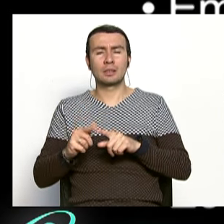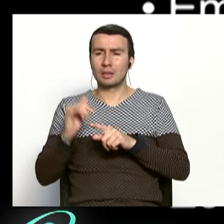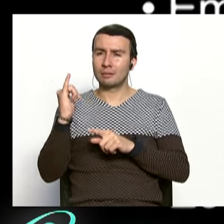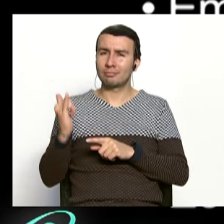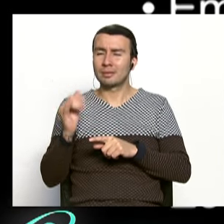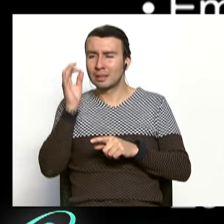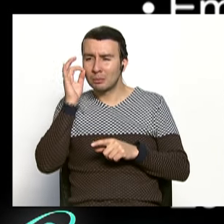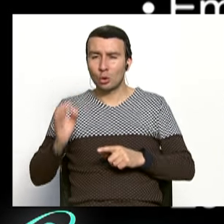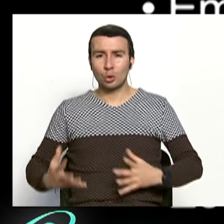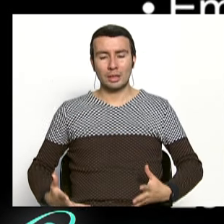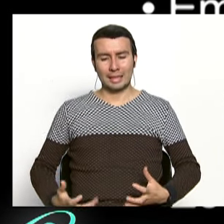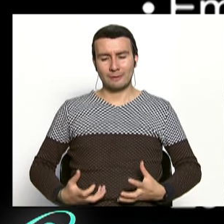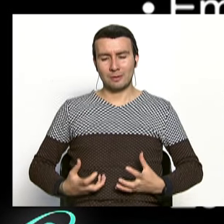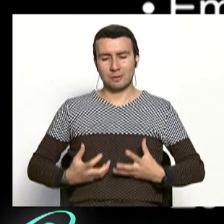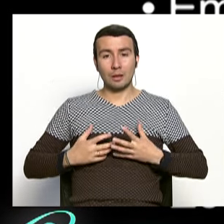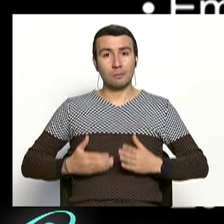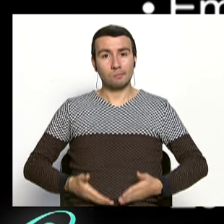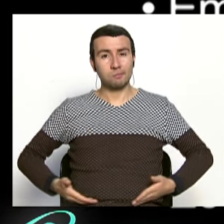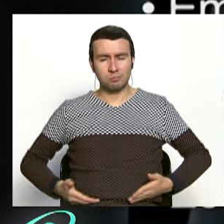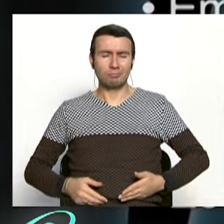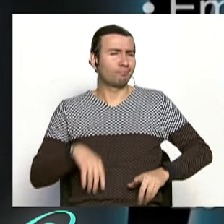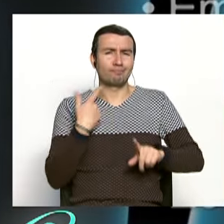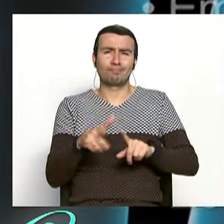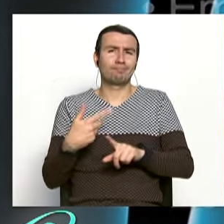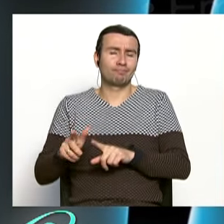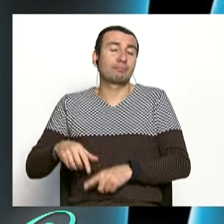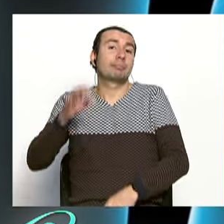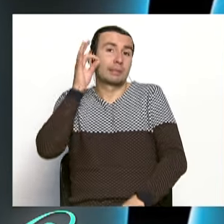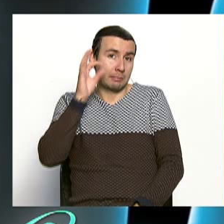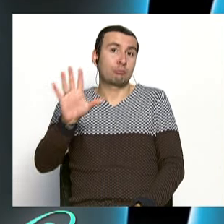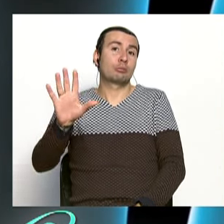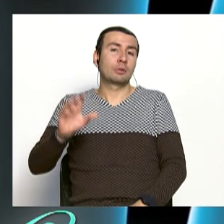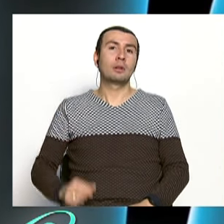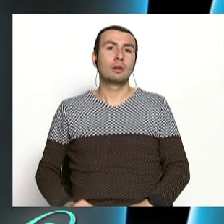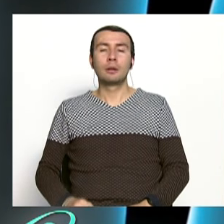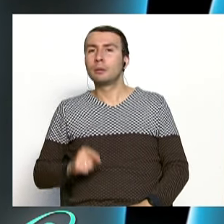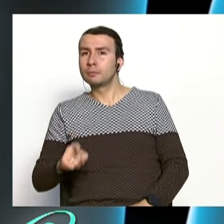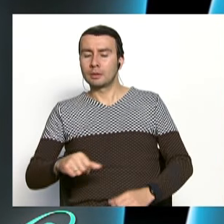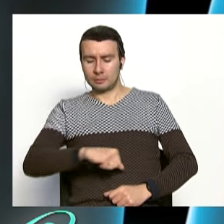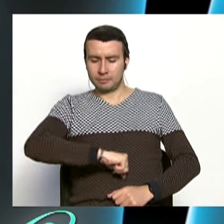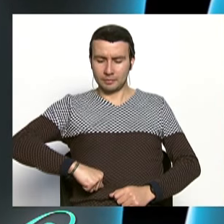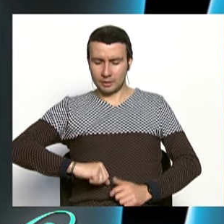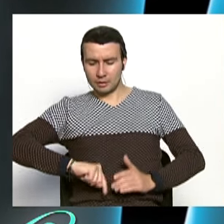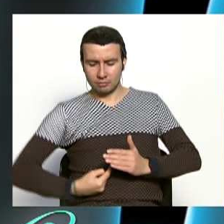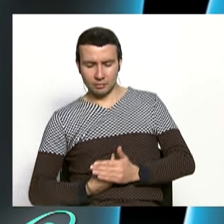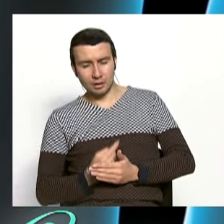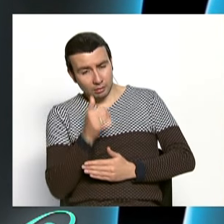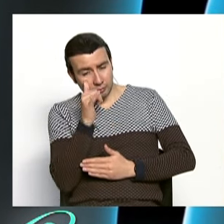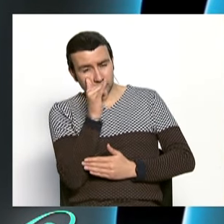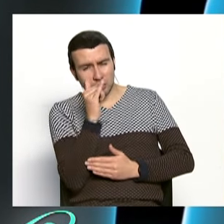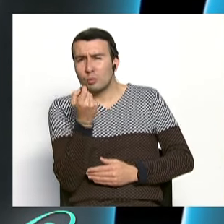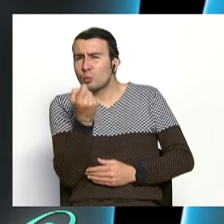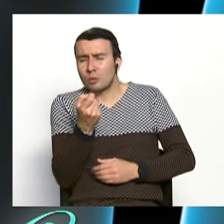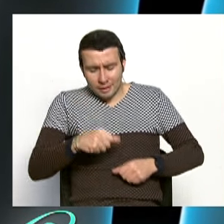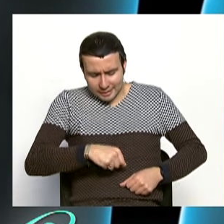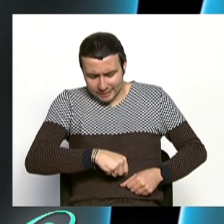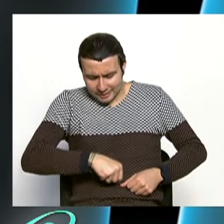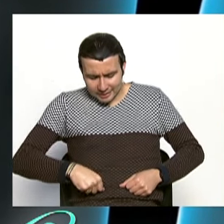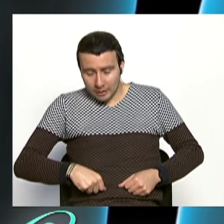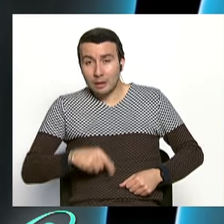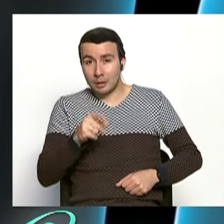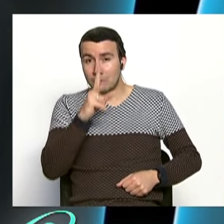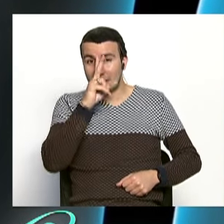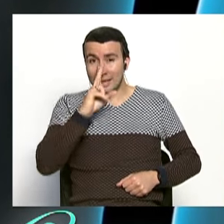debido a infecciones pélvicas u otras afecciones las técnicas laparoscópicas requieren solo una incisión mínima en forma de